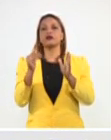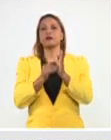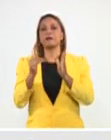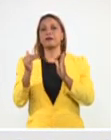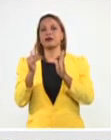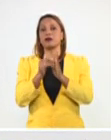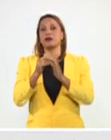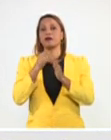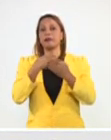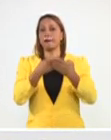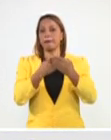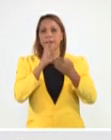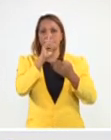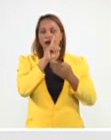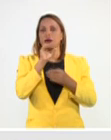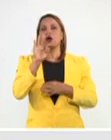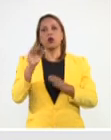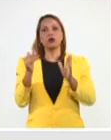procesadas,